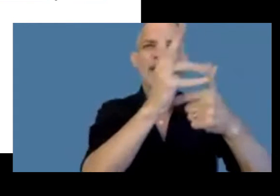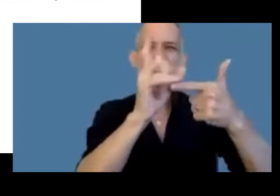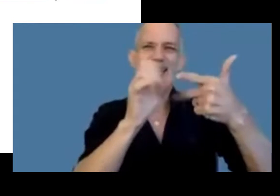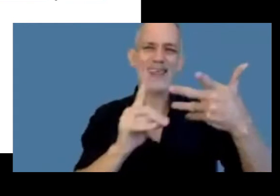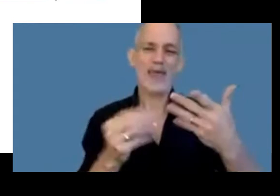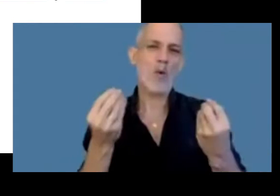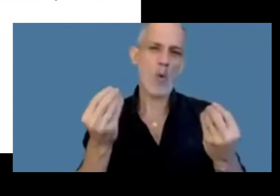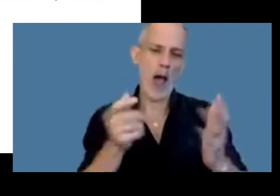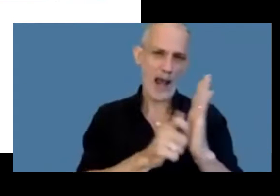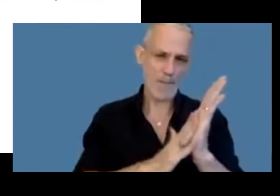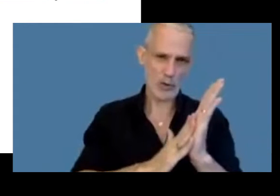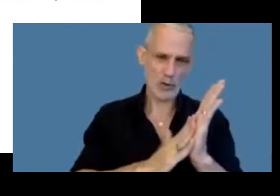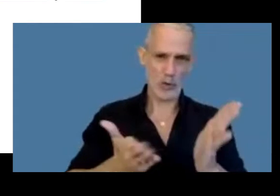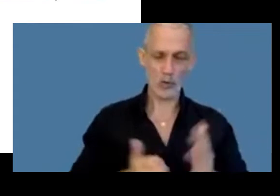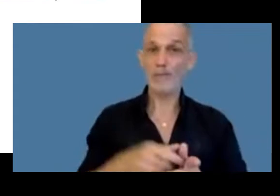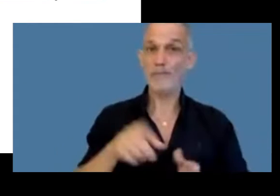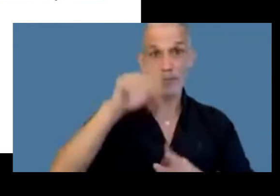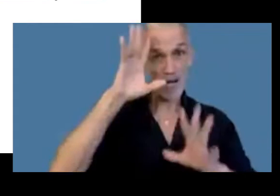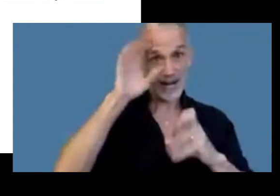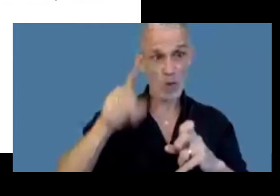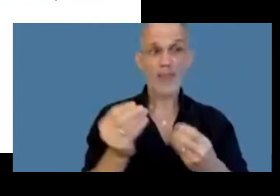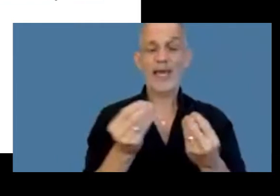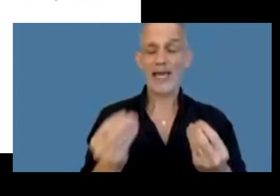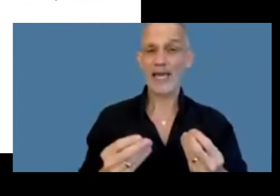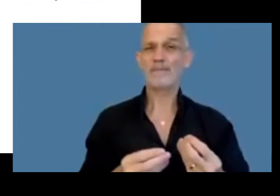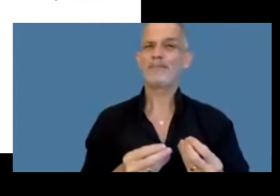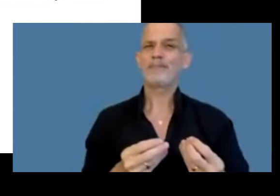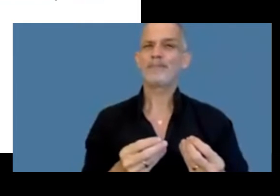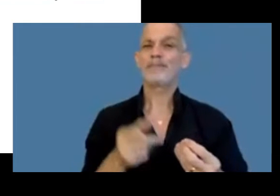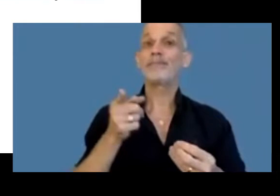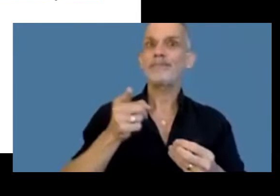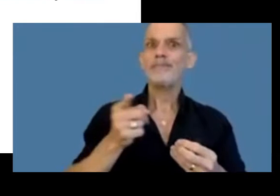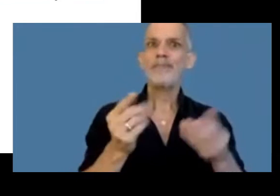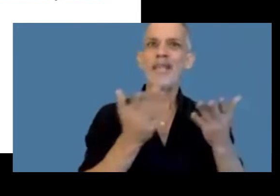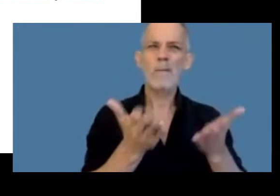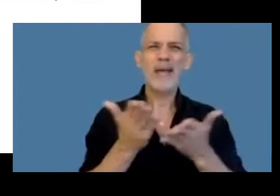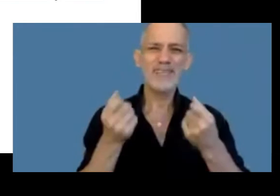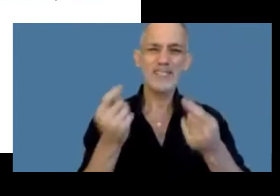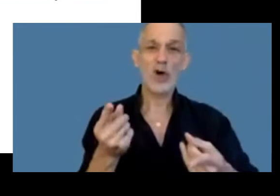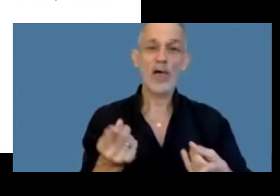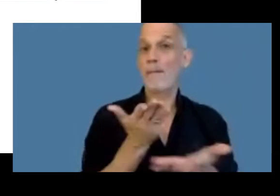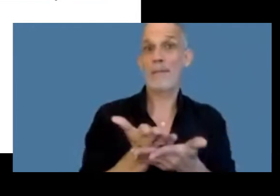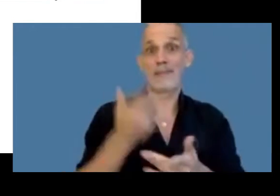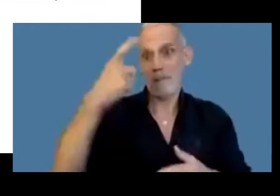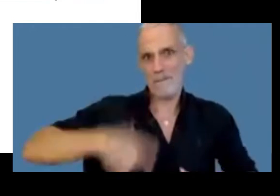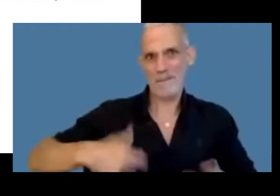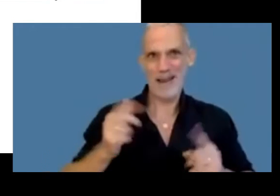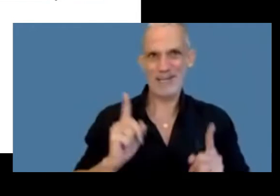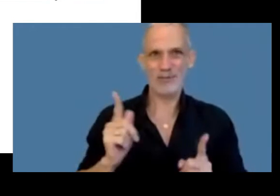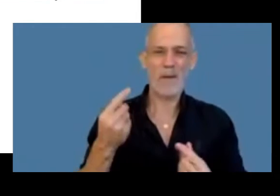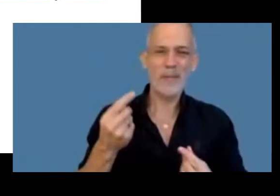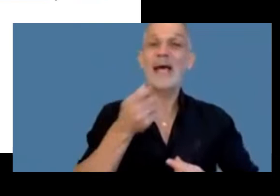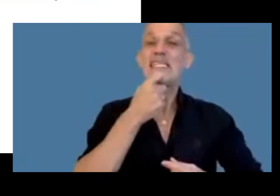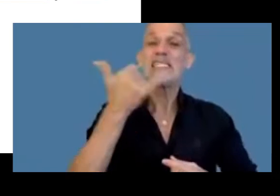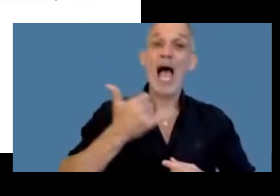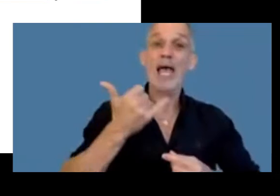monotributo. Acuérdense que este beneficio lo tiene que pedir el contribuyente. Si tienen